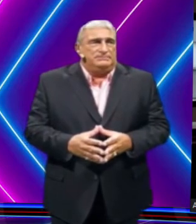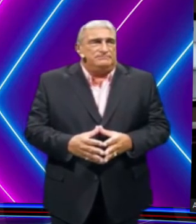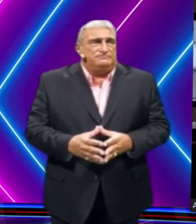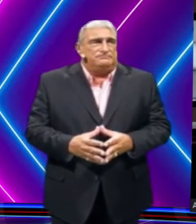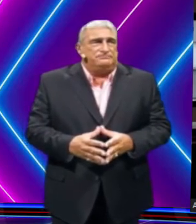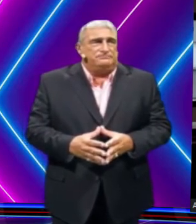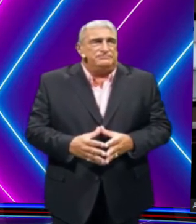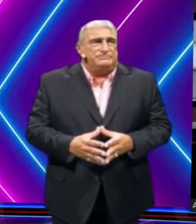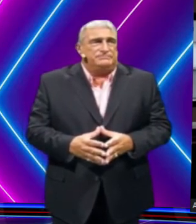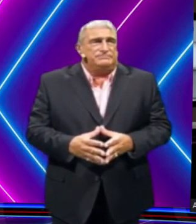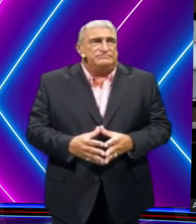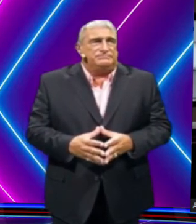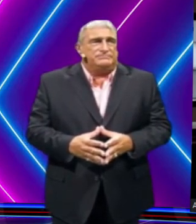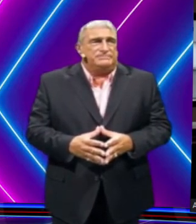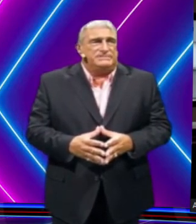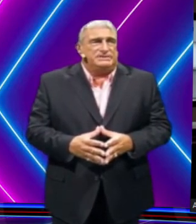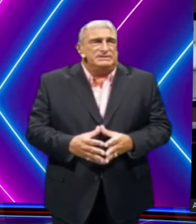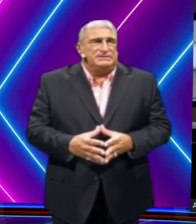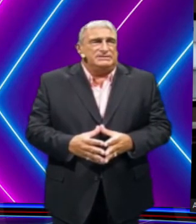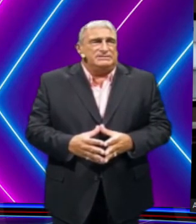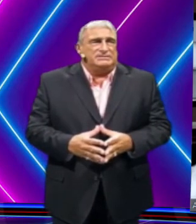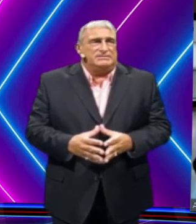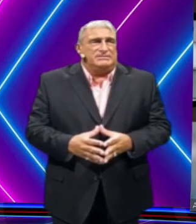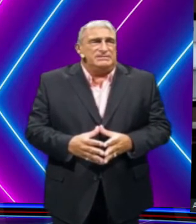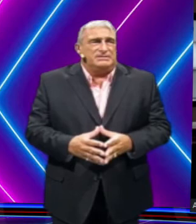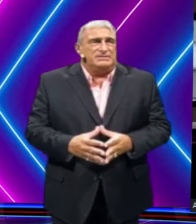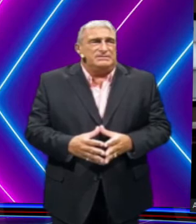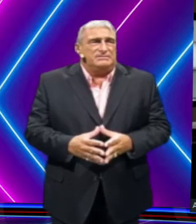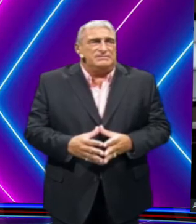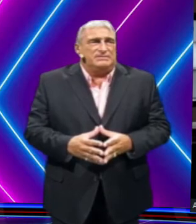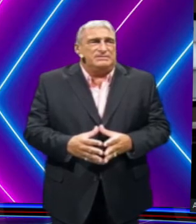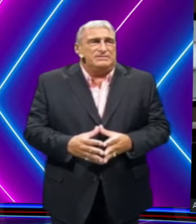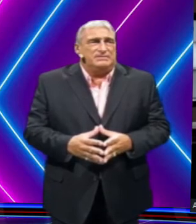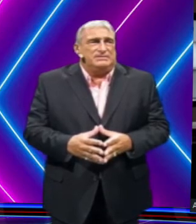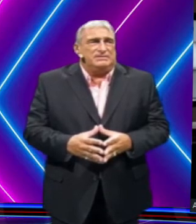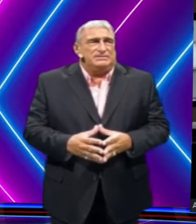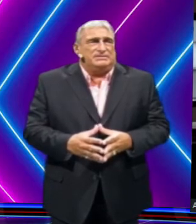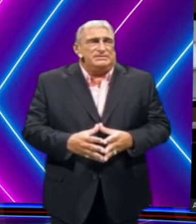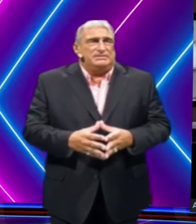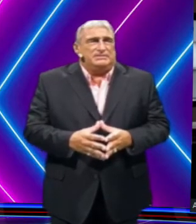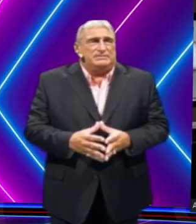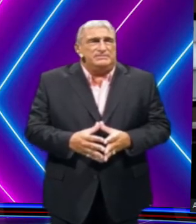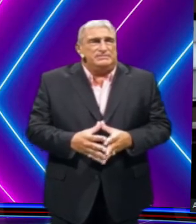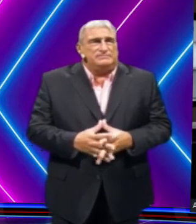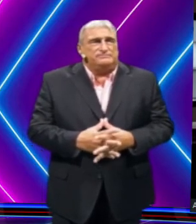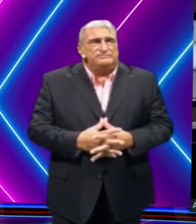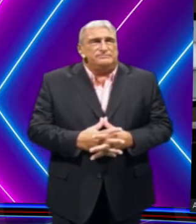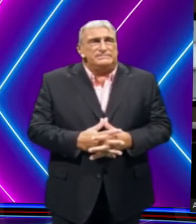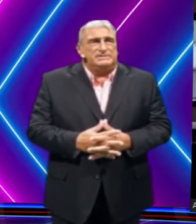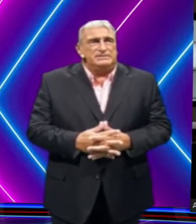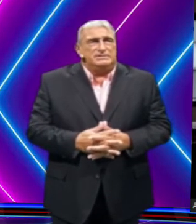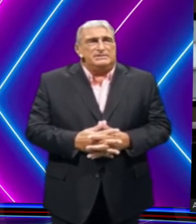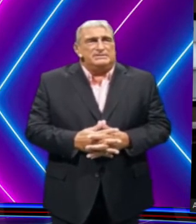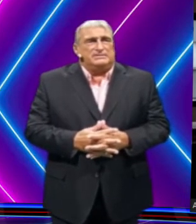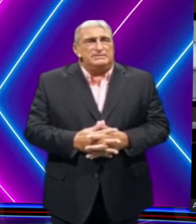Hubo una oportunidad, creo que en 2014, que hizo también una suba y bajó unos días. Lo que pasa es que tampoco se puede, si